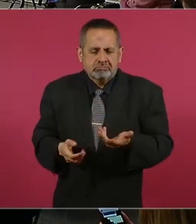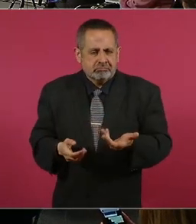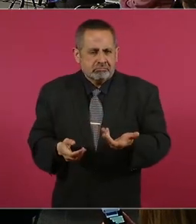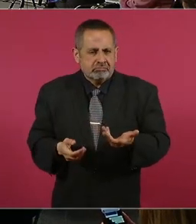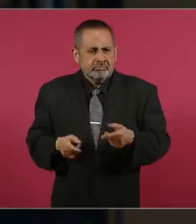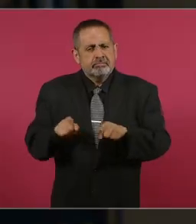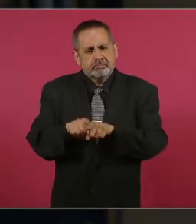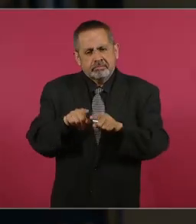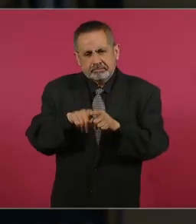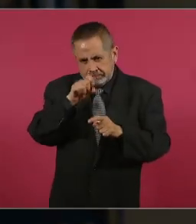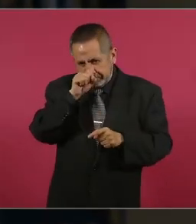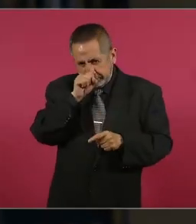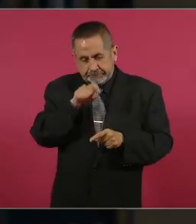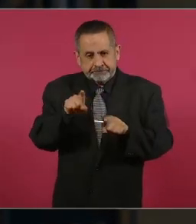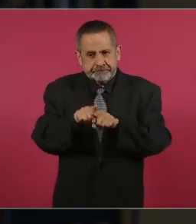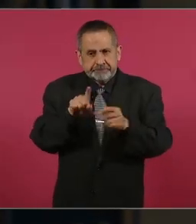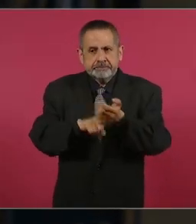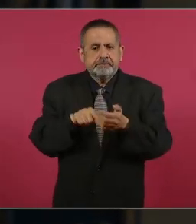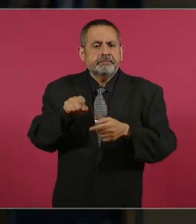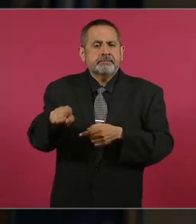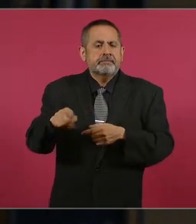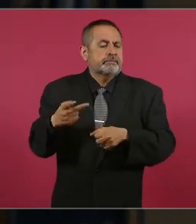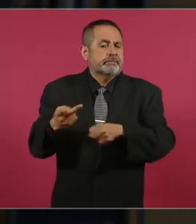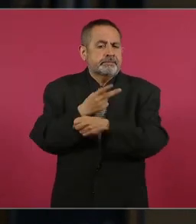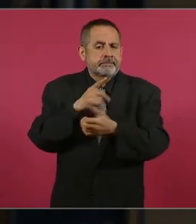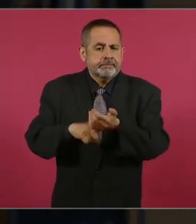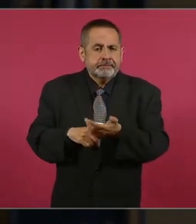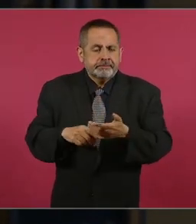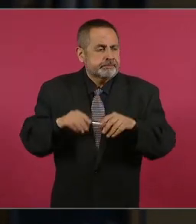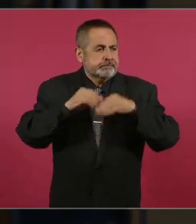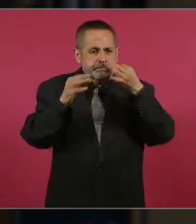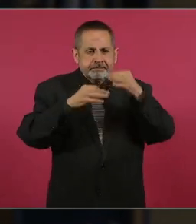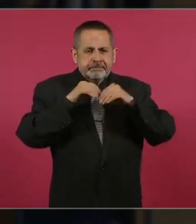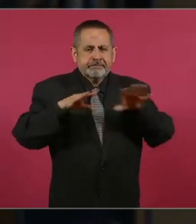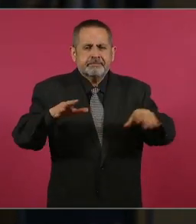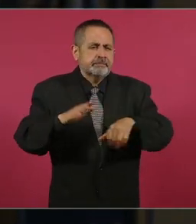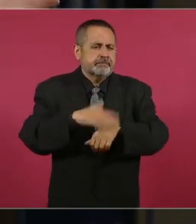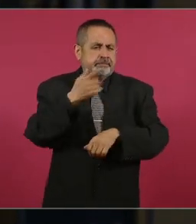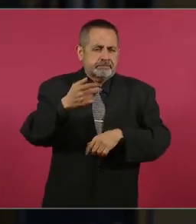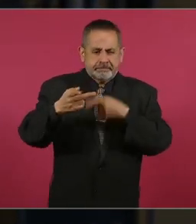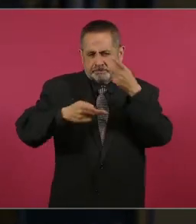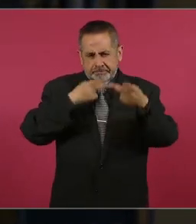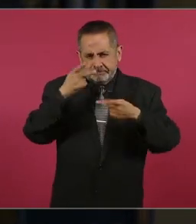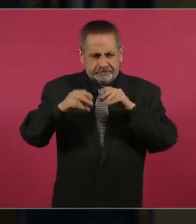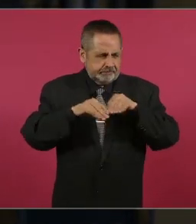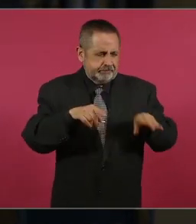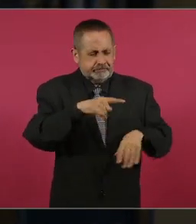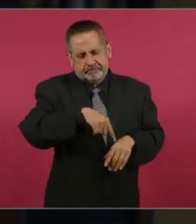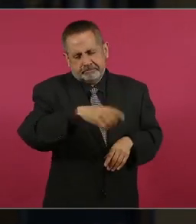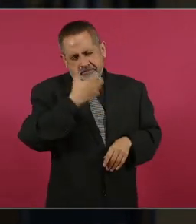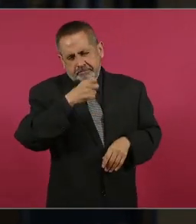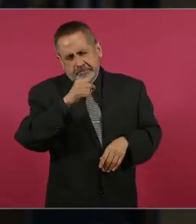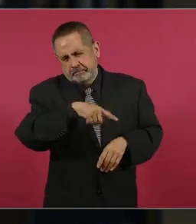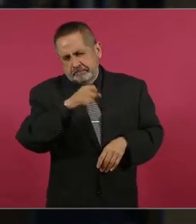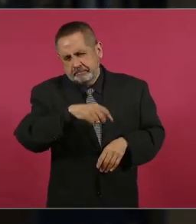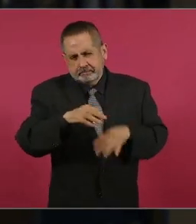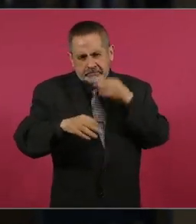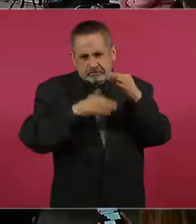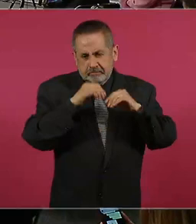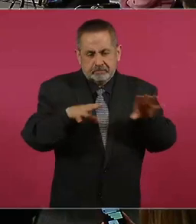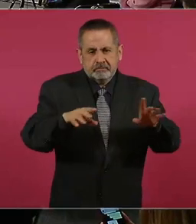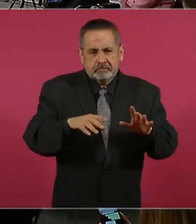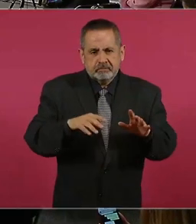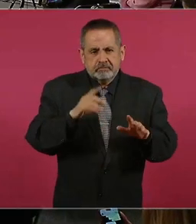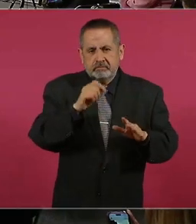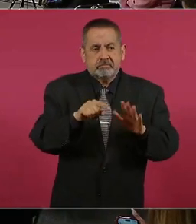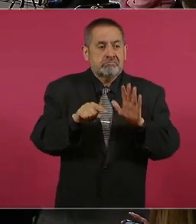Y también me gustaría preguntarle sobre este tema, sobre el tratamiento mediático, porque muchos medios, desde luego tradicionalistas, pues van desde